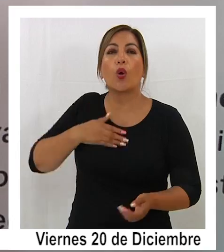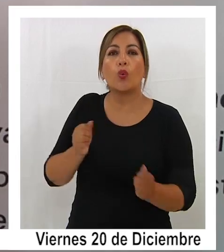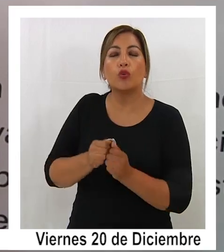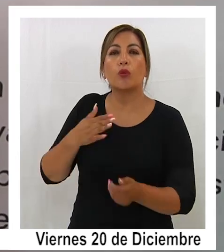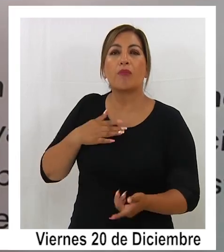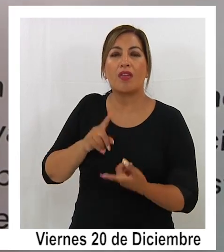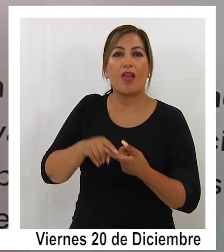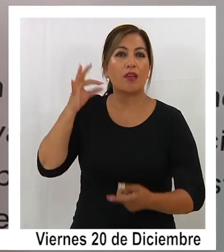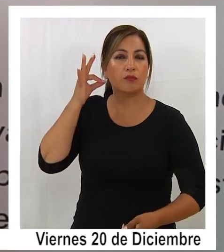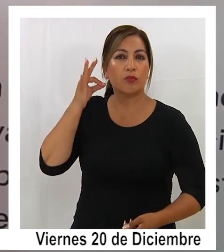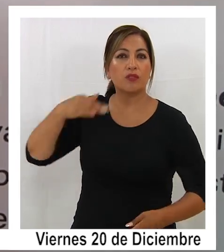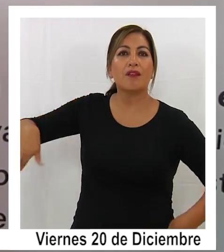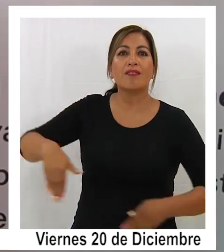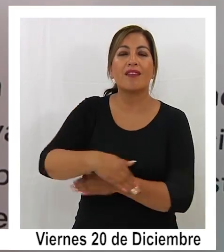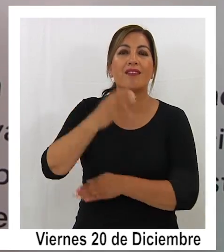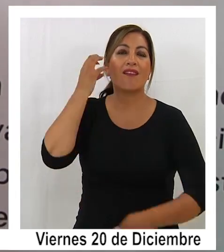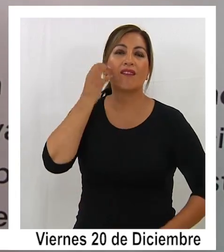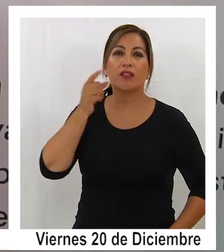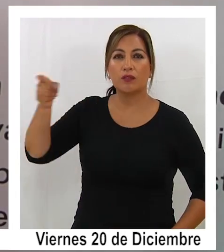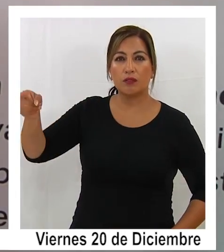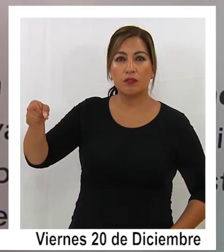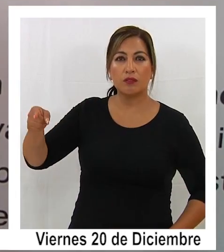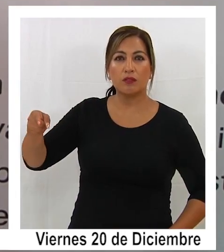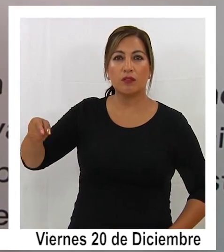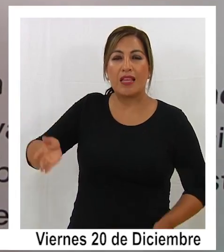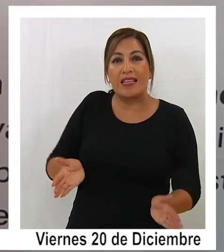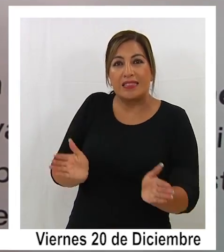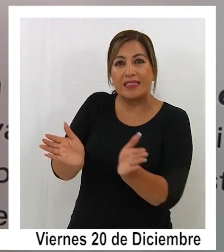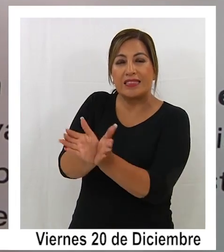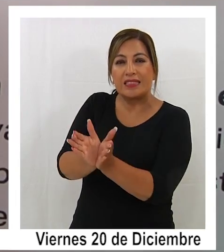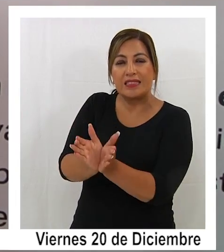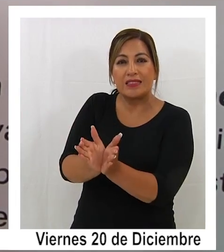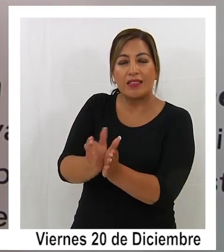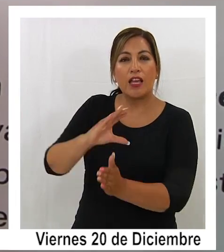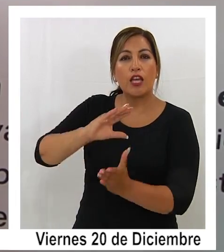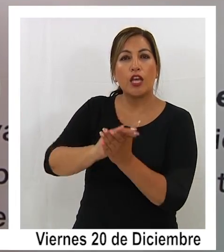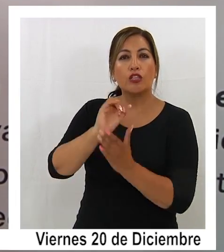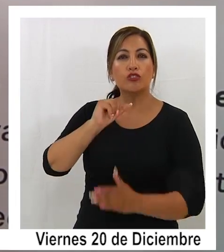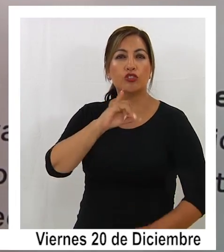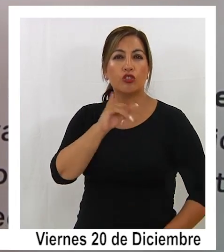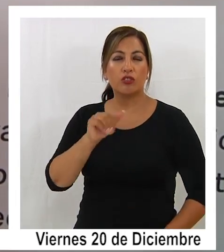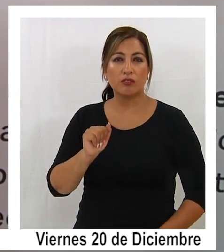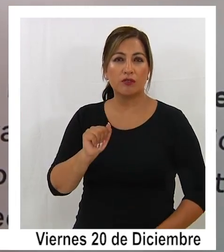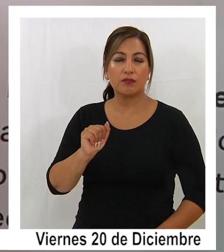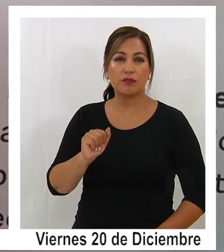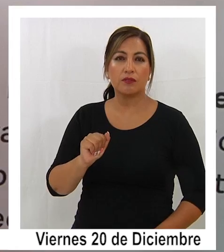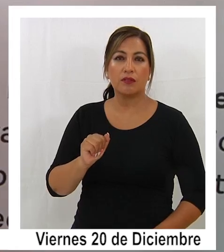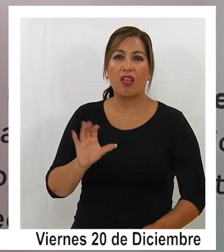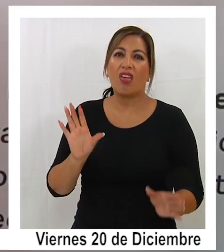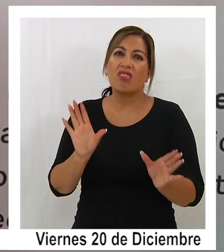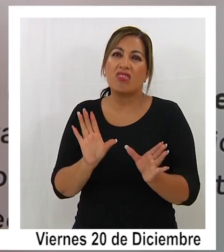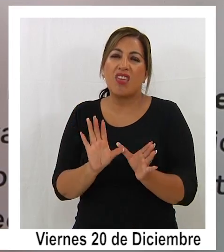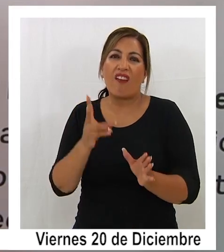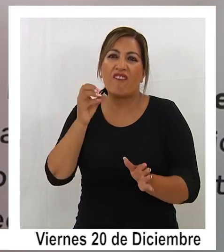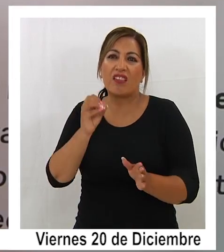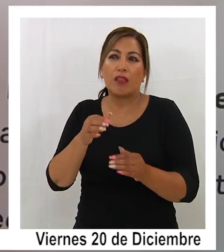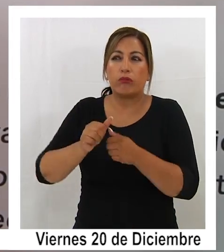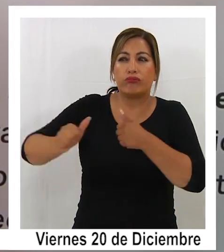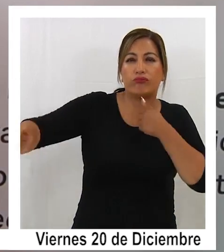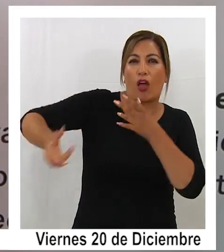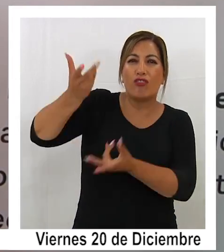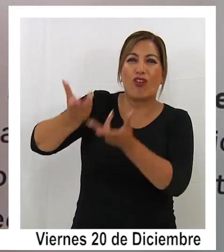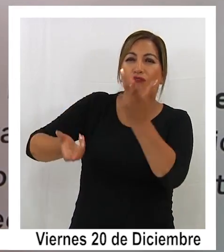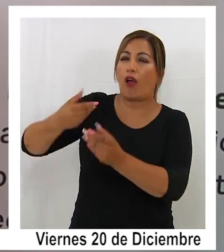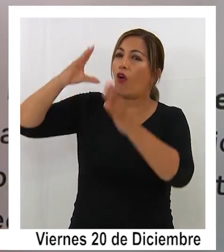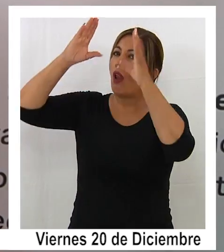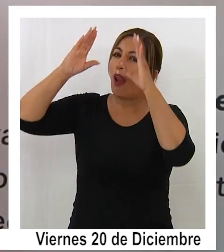cafetería con mi señora en la avenida Arturo Prat, justo así como en diagonal a la choza, entonces estábamos como a 10, 20 metros